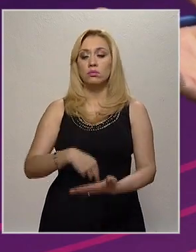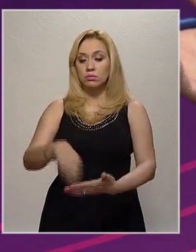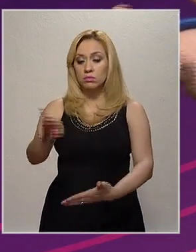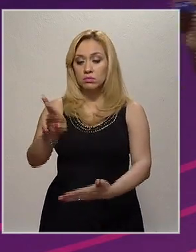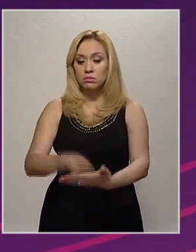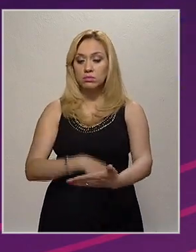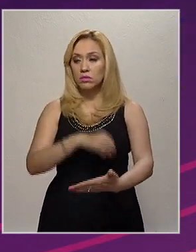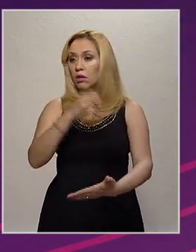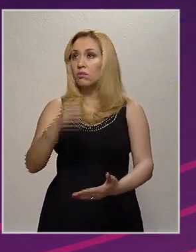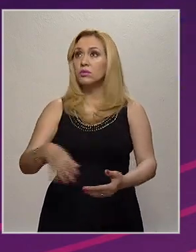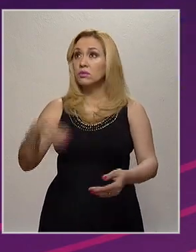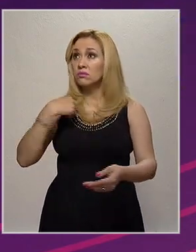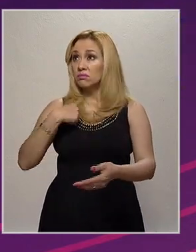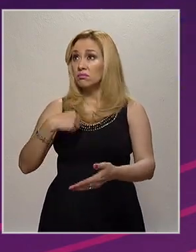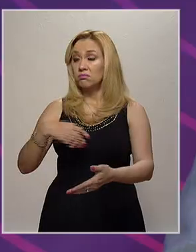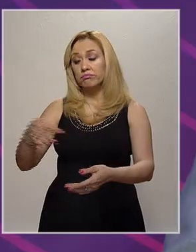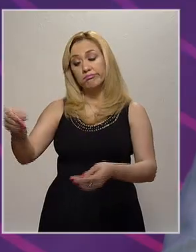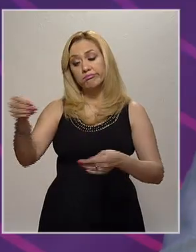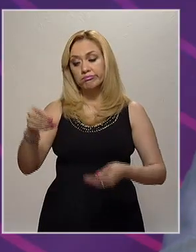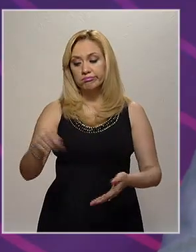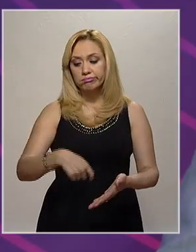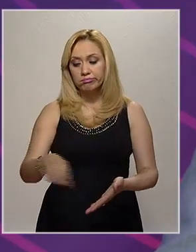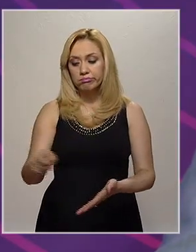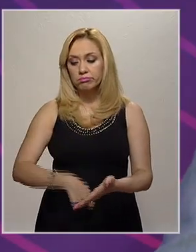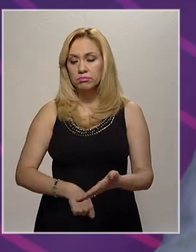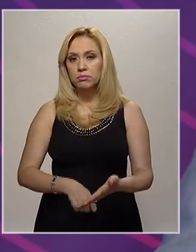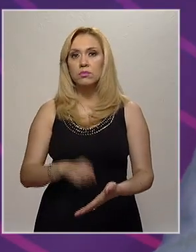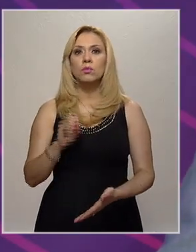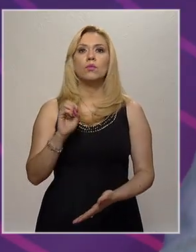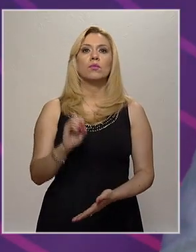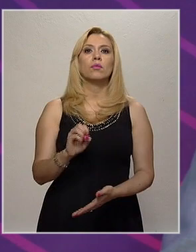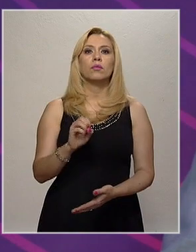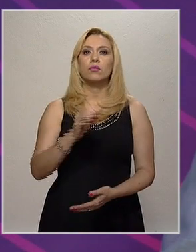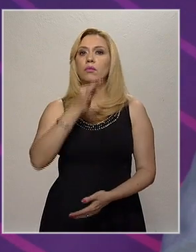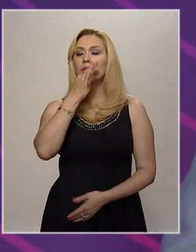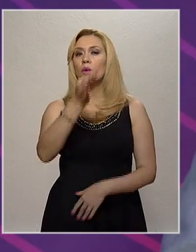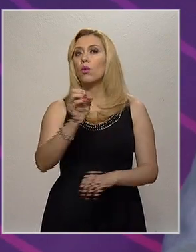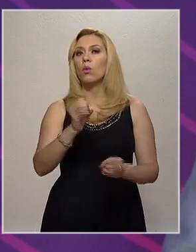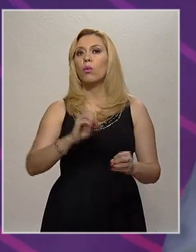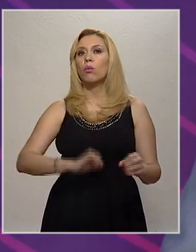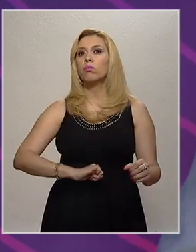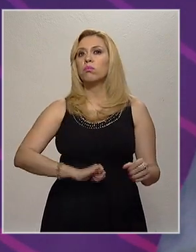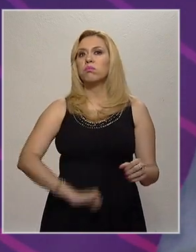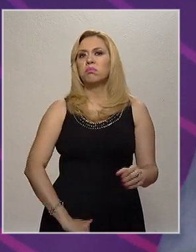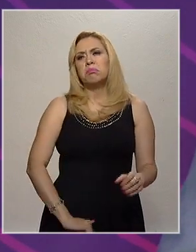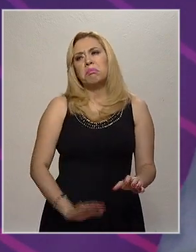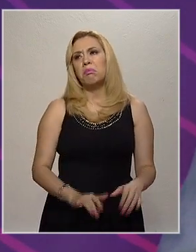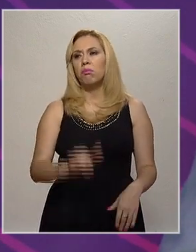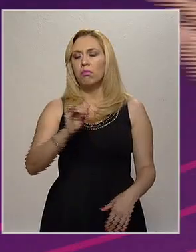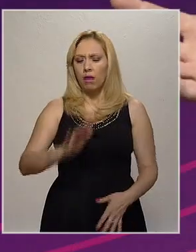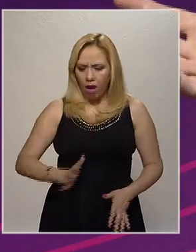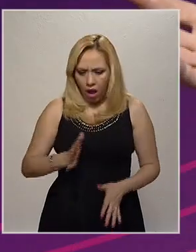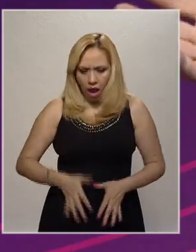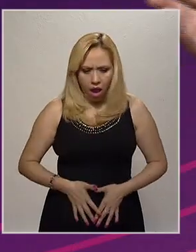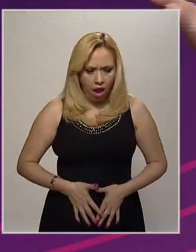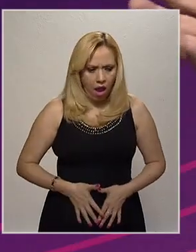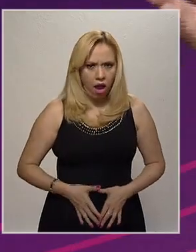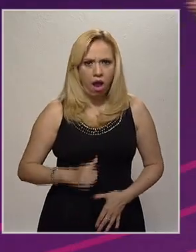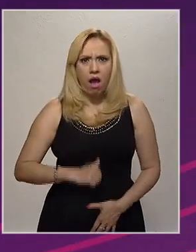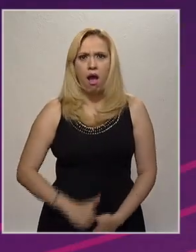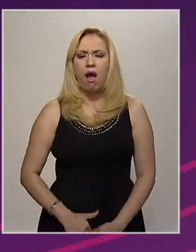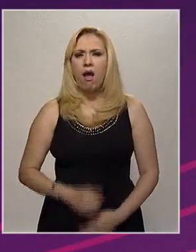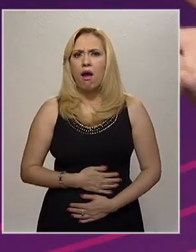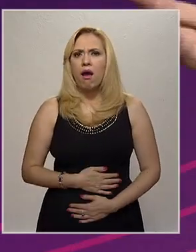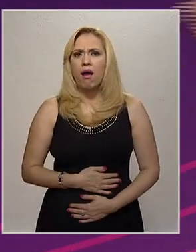estaba firmando, si no le informaron que era necesaria una cesárea y procedieron, y finalmente si no dio permiso para que le hicieran